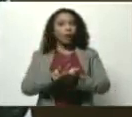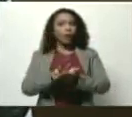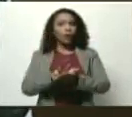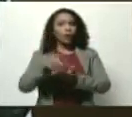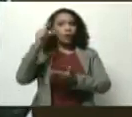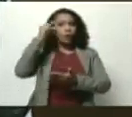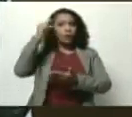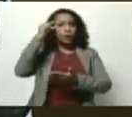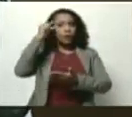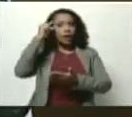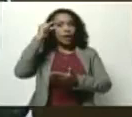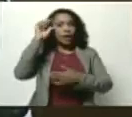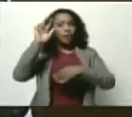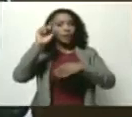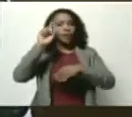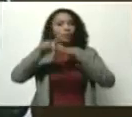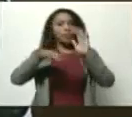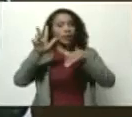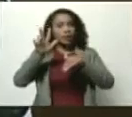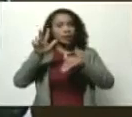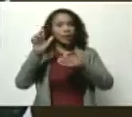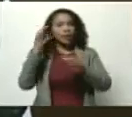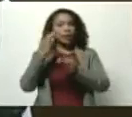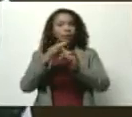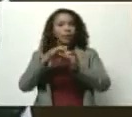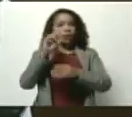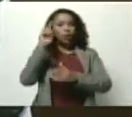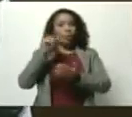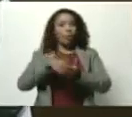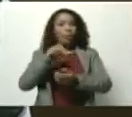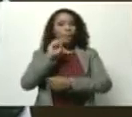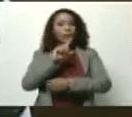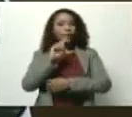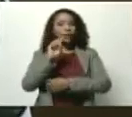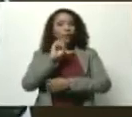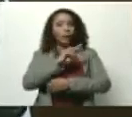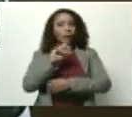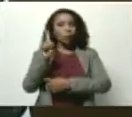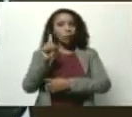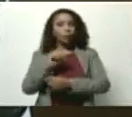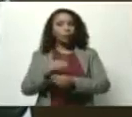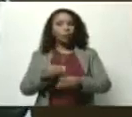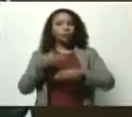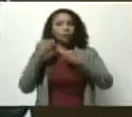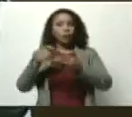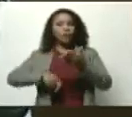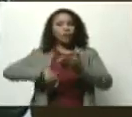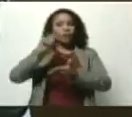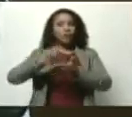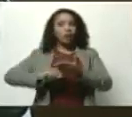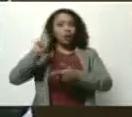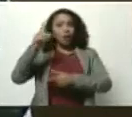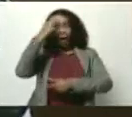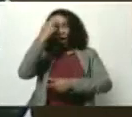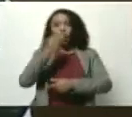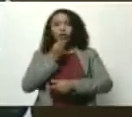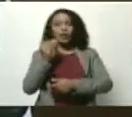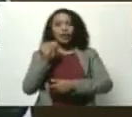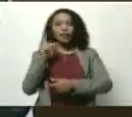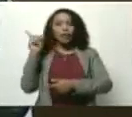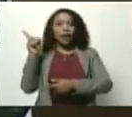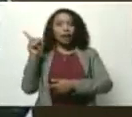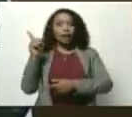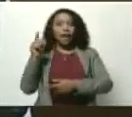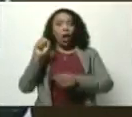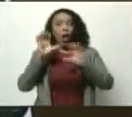fecha 13 de septiembre de 2021 dado firmado y sellado en la ciudad de los teques el rectorado a